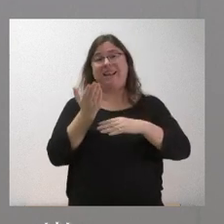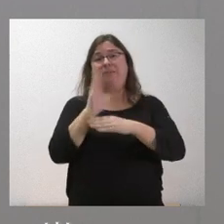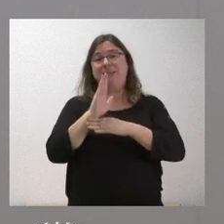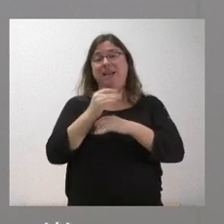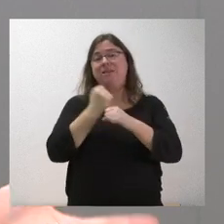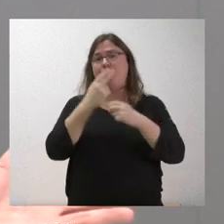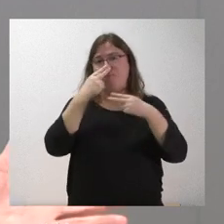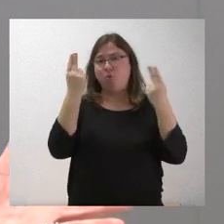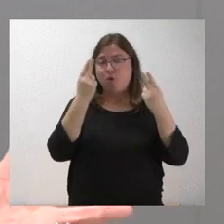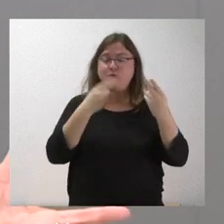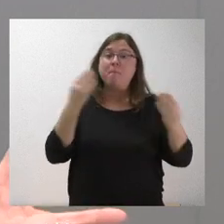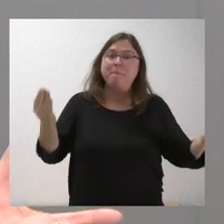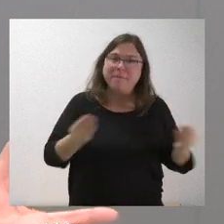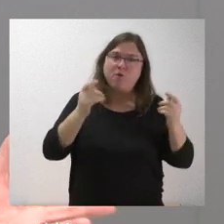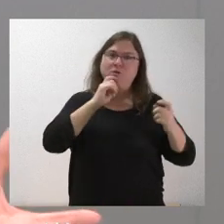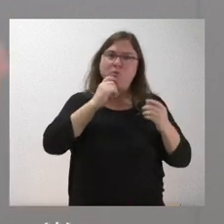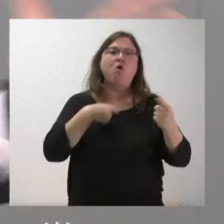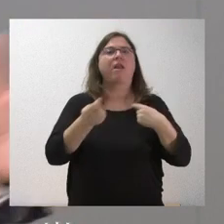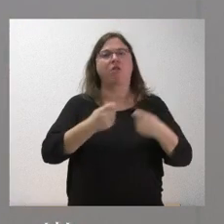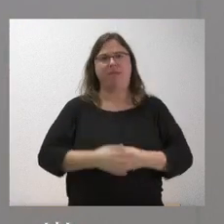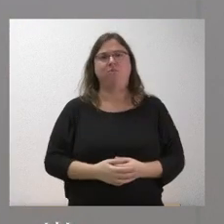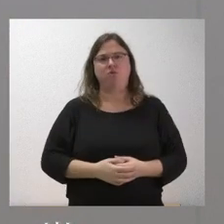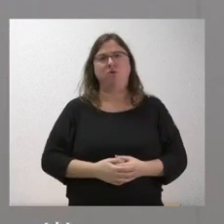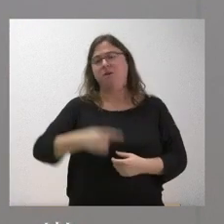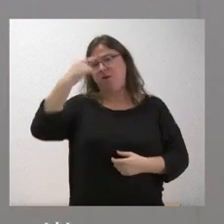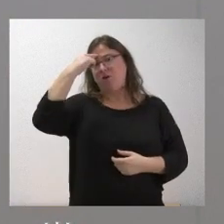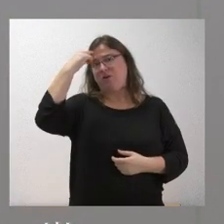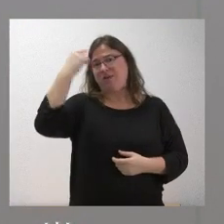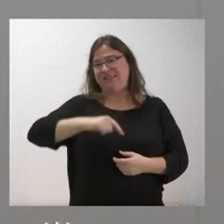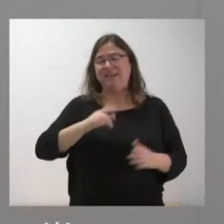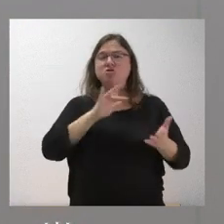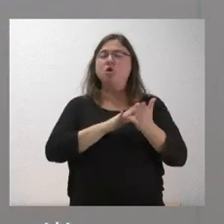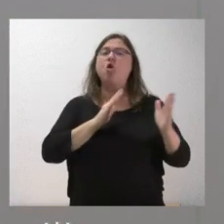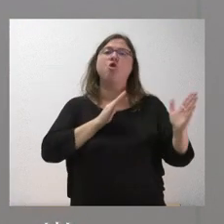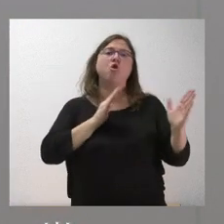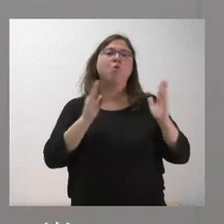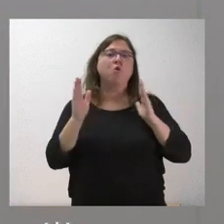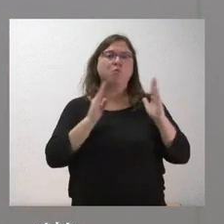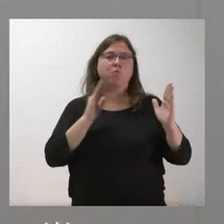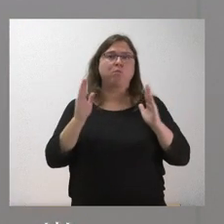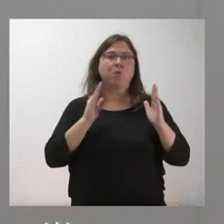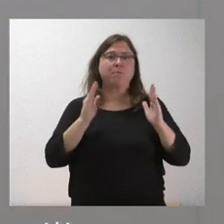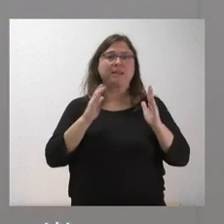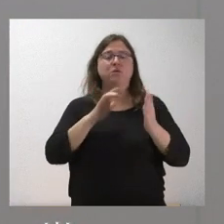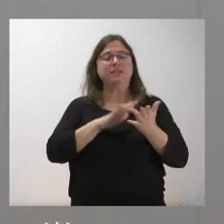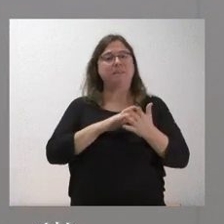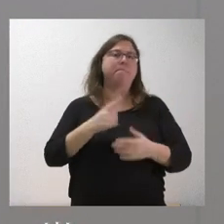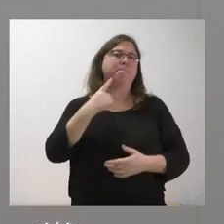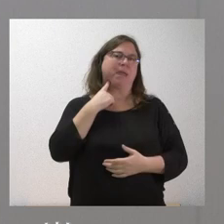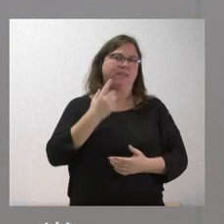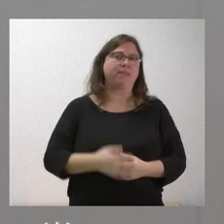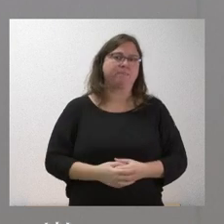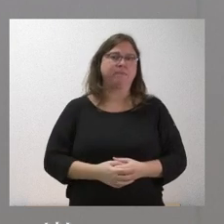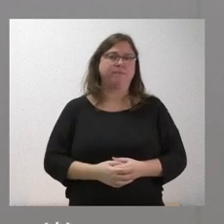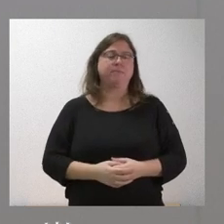públicos y negociamos el Cómo mejorarles siendo conscientes como les digo de aquellos momentos en donde perdieron poder adquisitivo que Me parece muy importante y